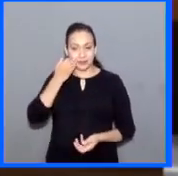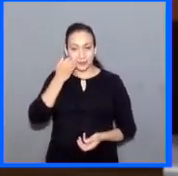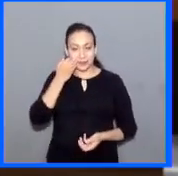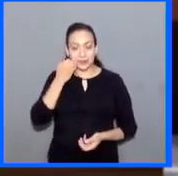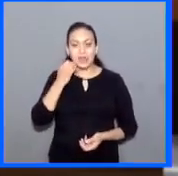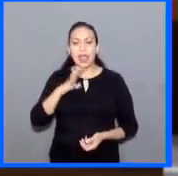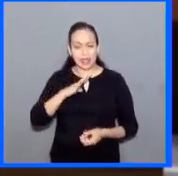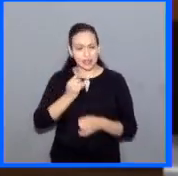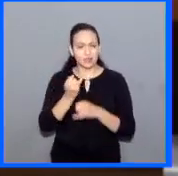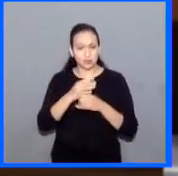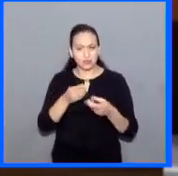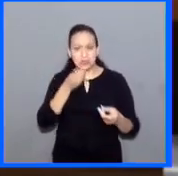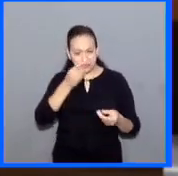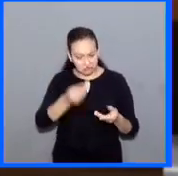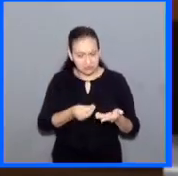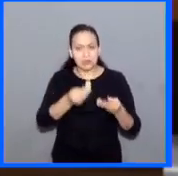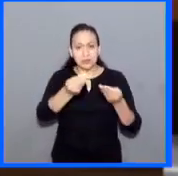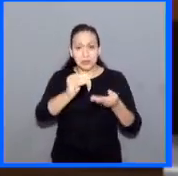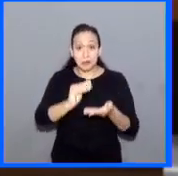se ha dado el dinero